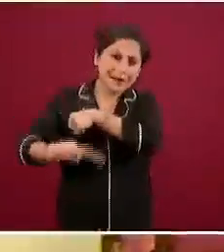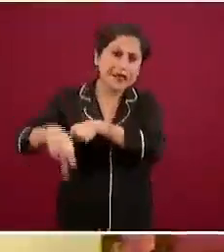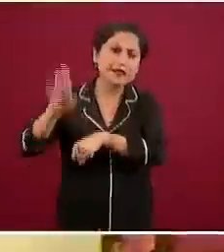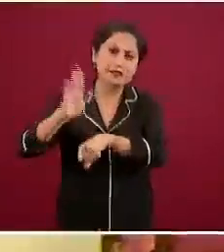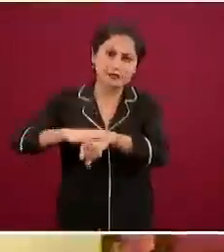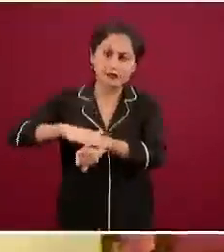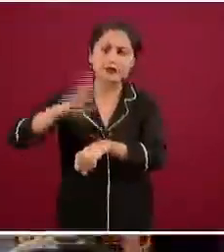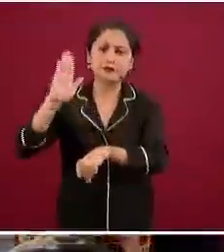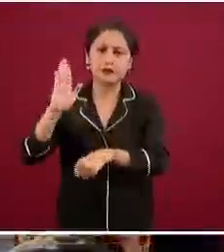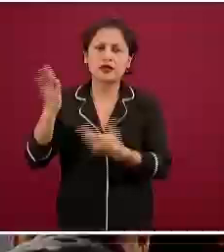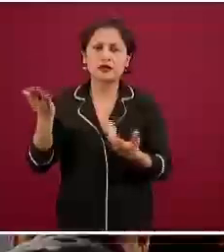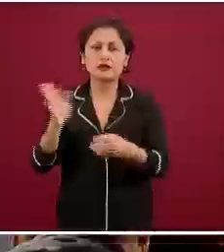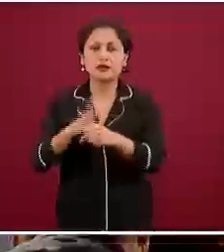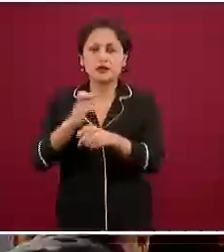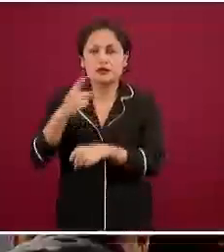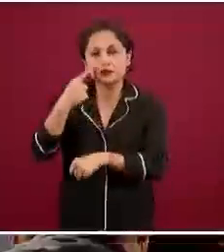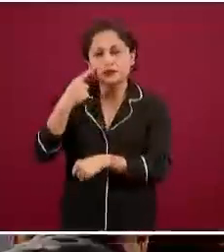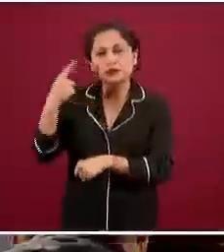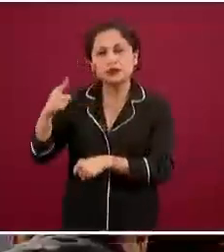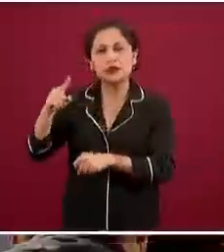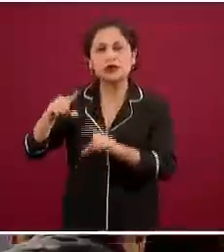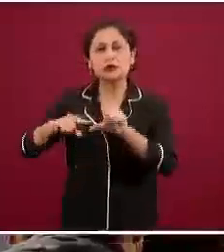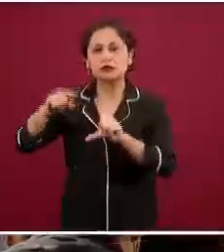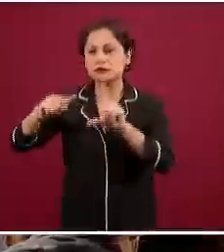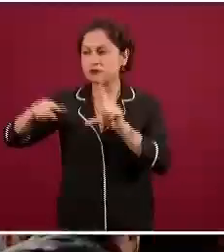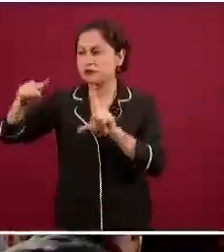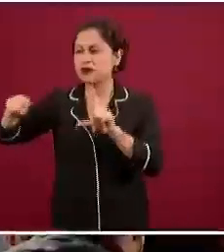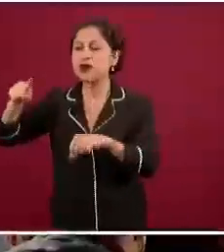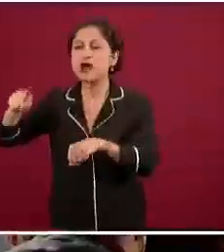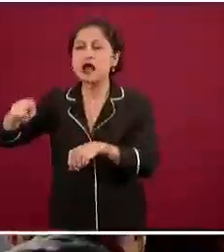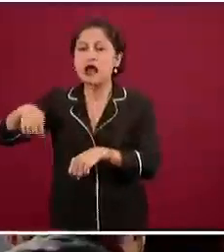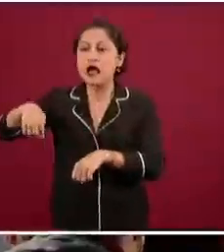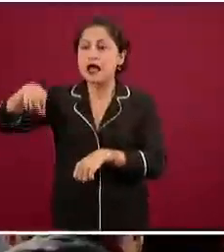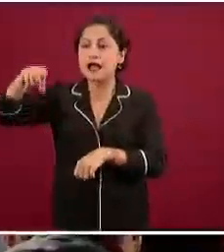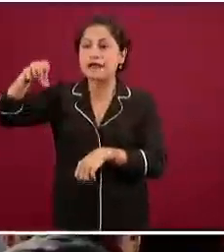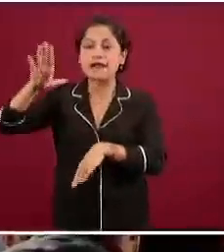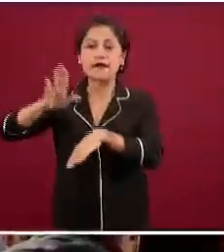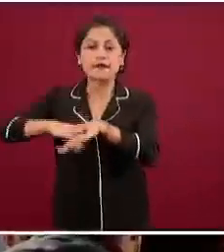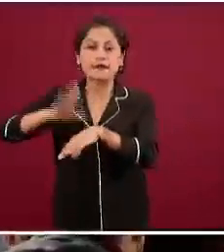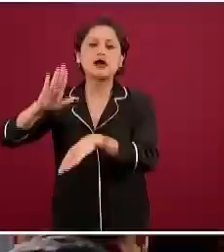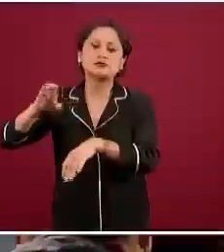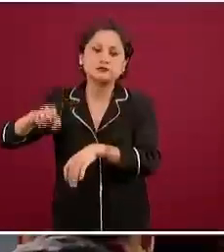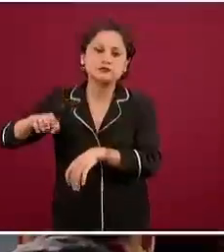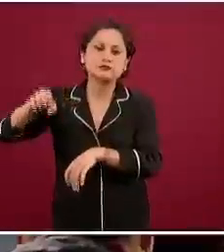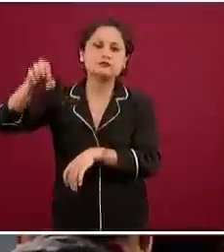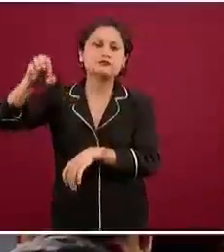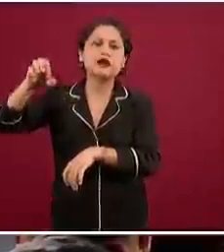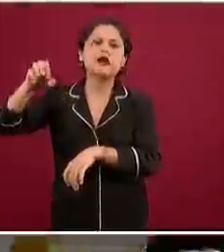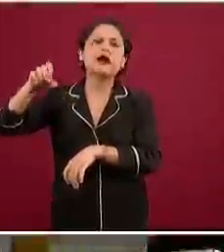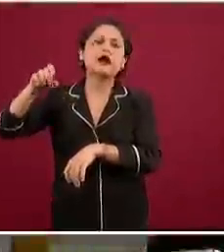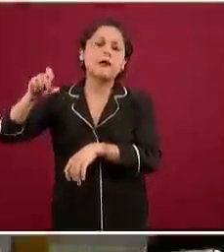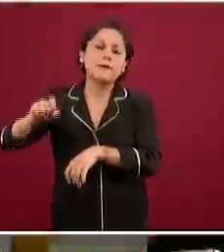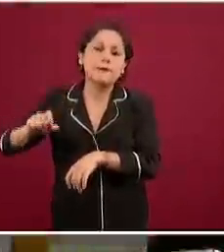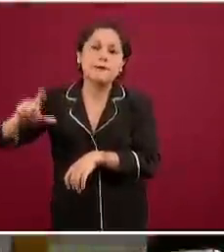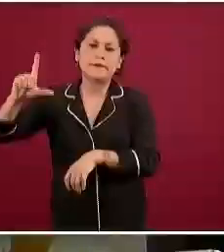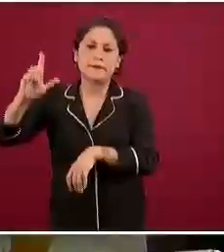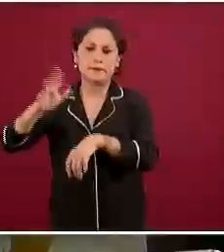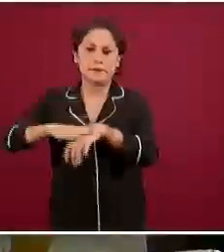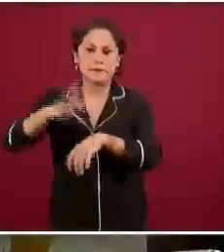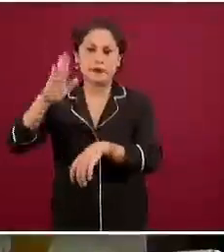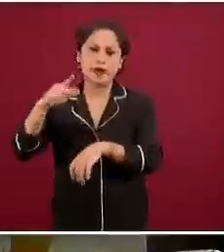y lo vemos también como a medida que se incrementa la edad, se incrementan las barras de color amarillo. En la siguiente